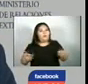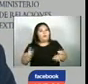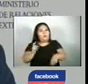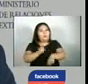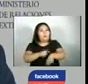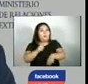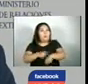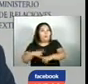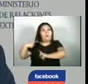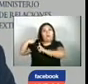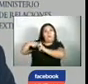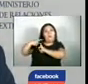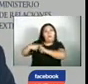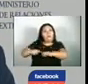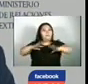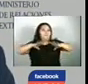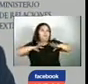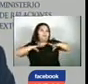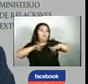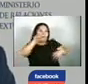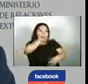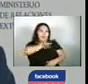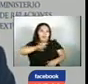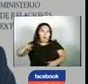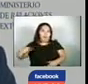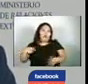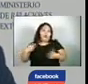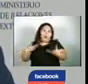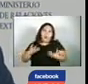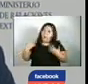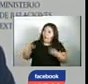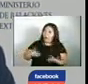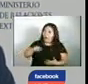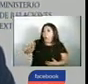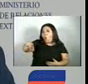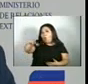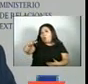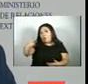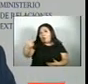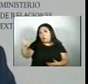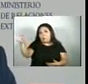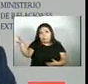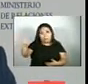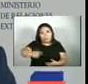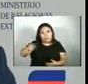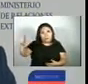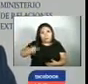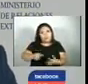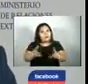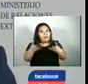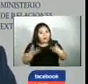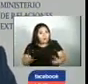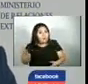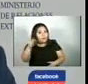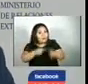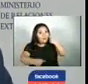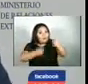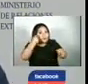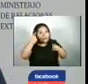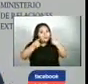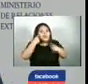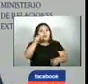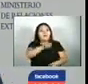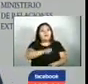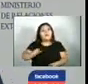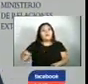de Semana Santa y queremos recibir con los brazos abiertos a todos esos compatriotas que están por visitar nuestro país en